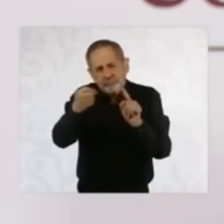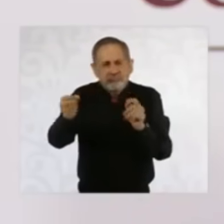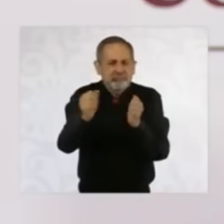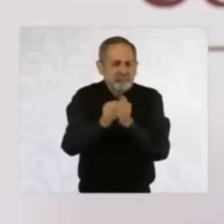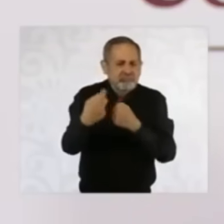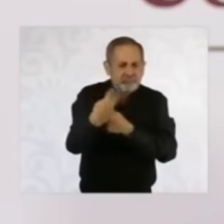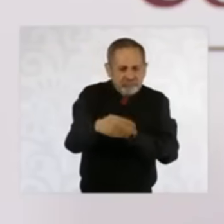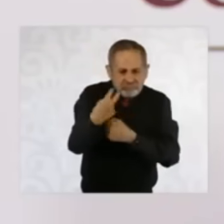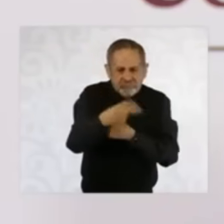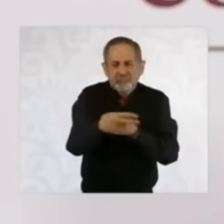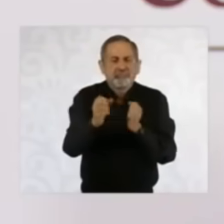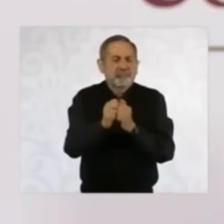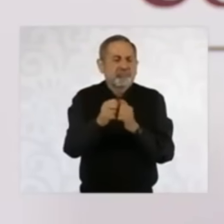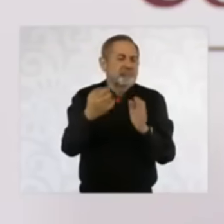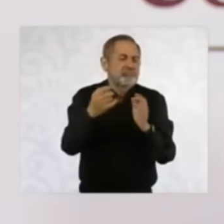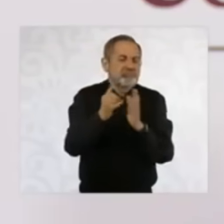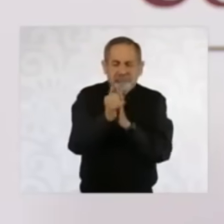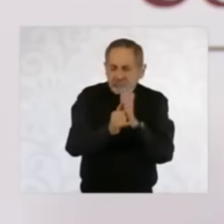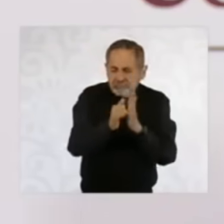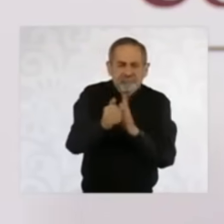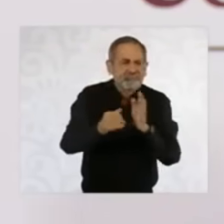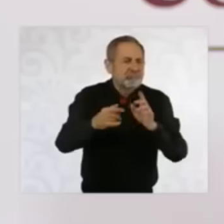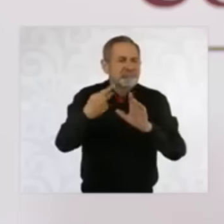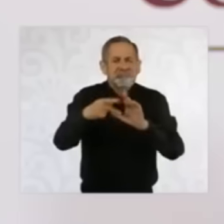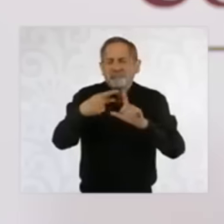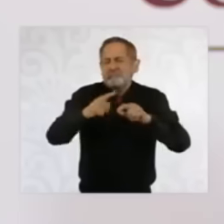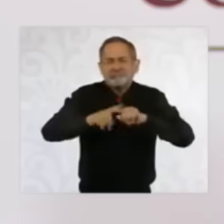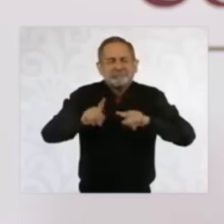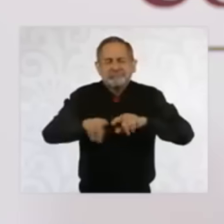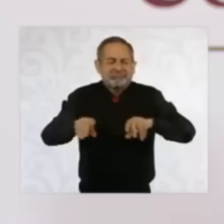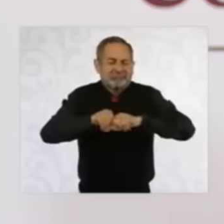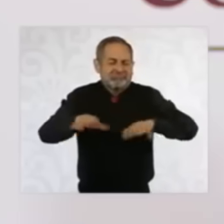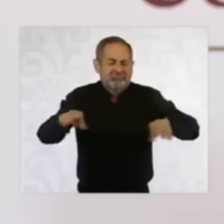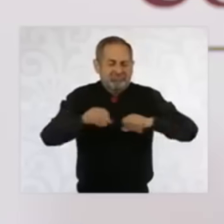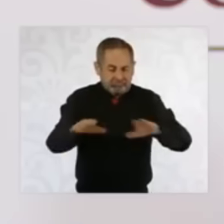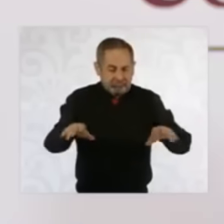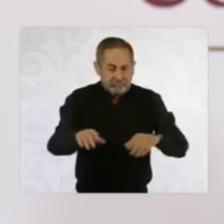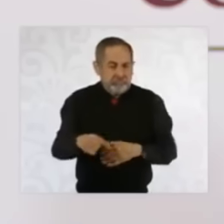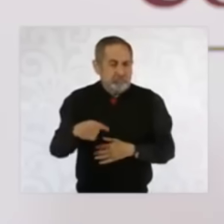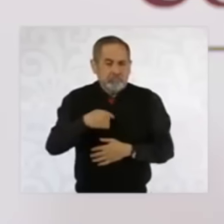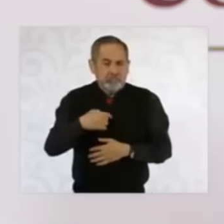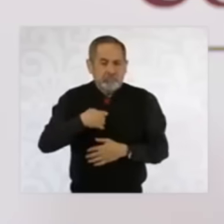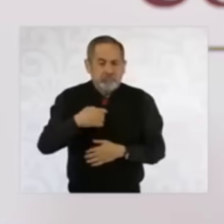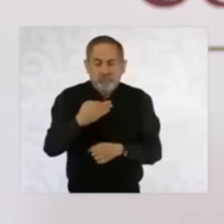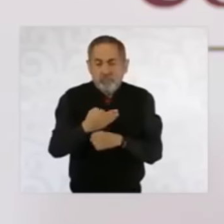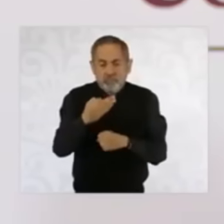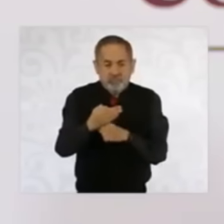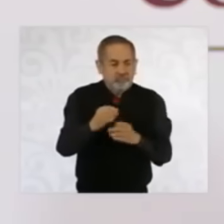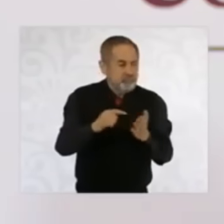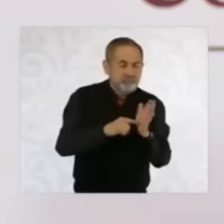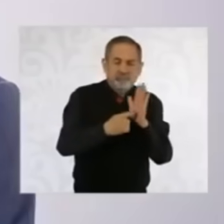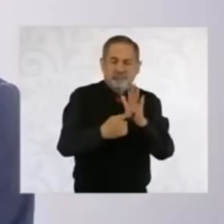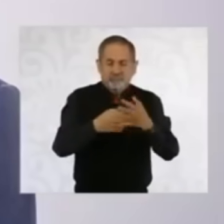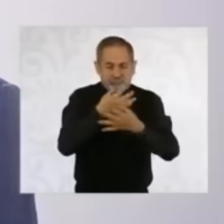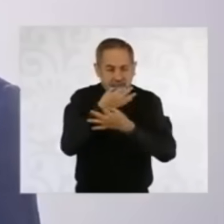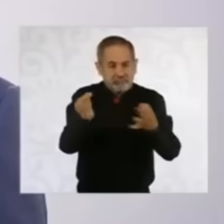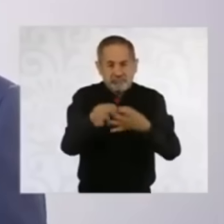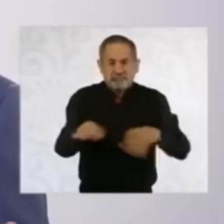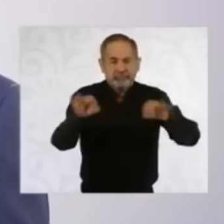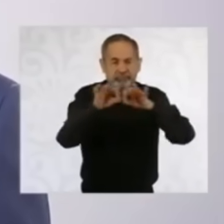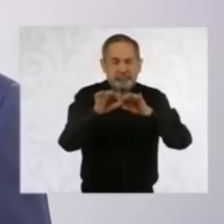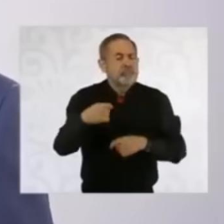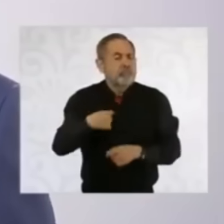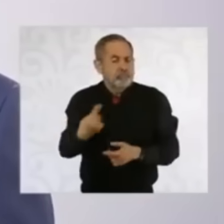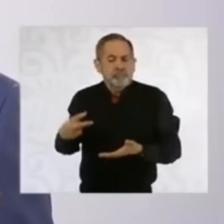personas con discapacidad de acceder a productos y servicios de calidad mientras aprovechan estos días de rebajas se Im inan todo lo que pueden